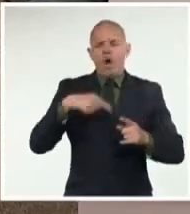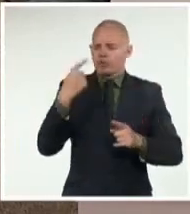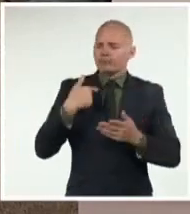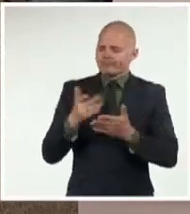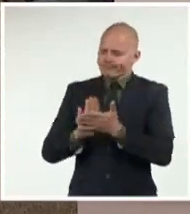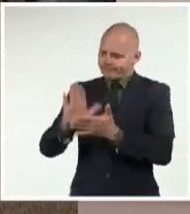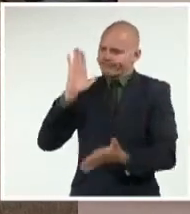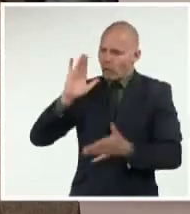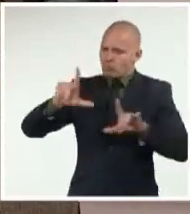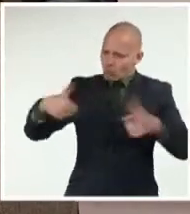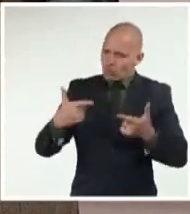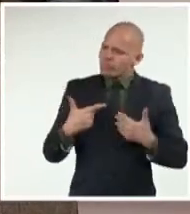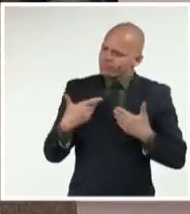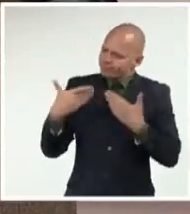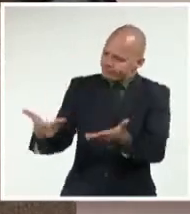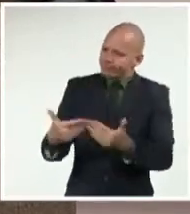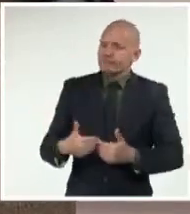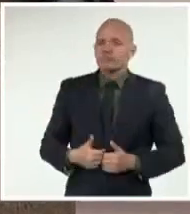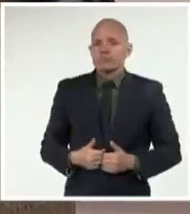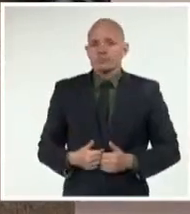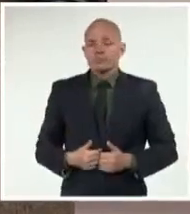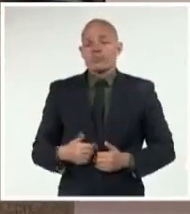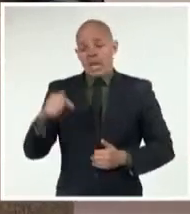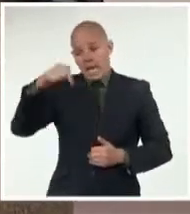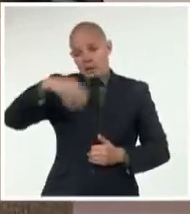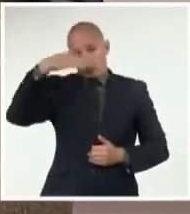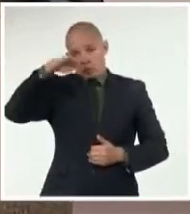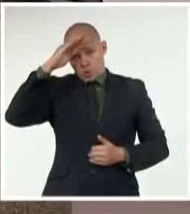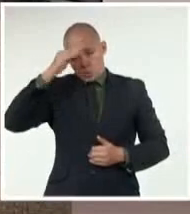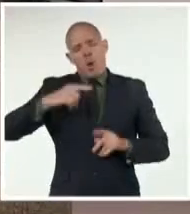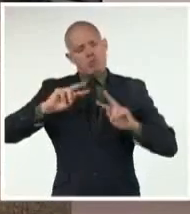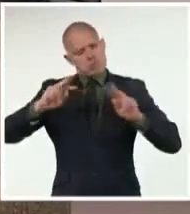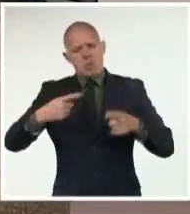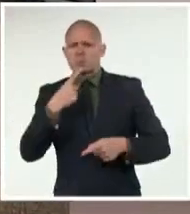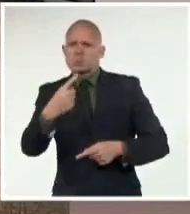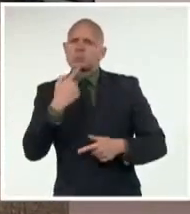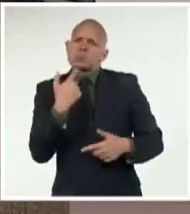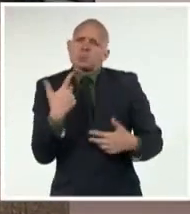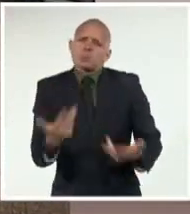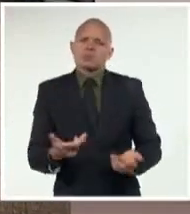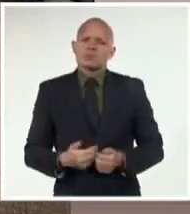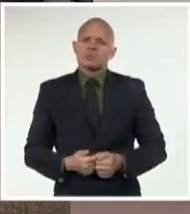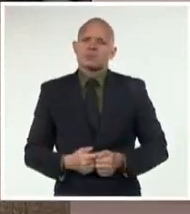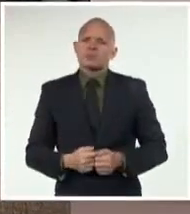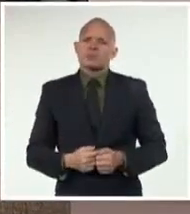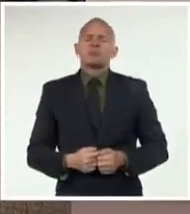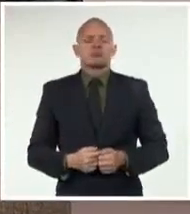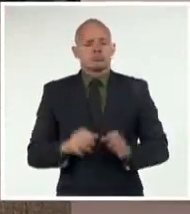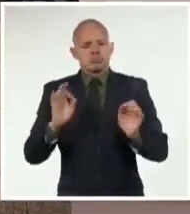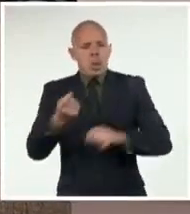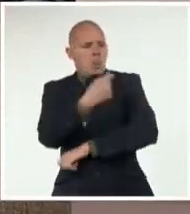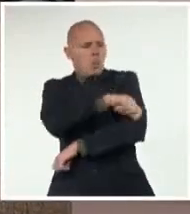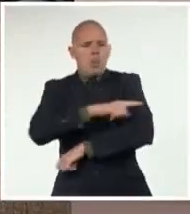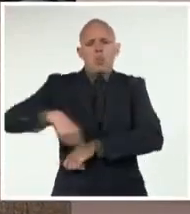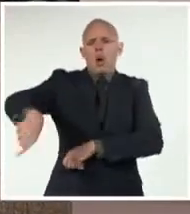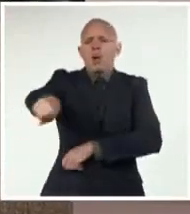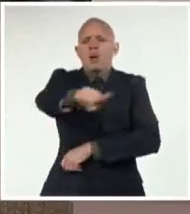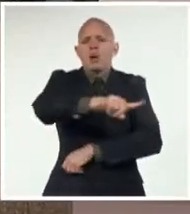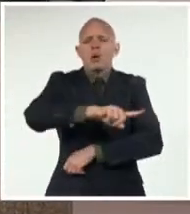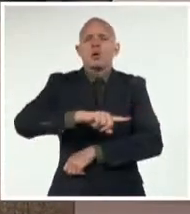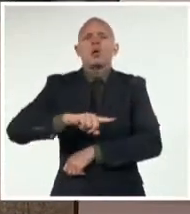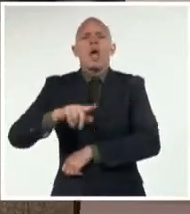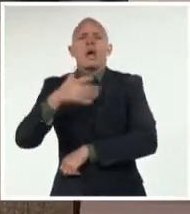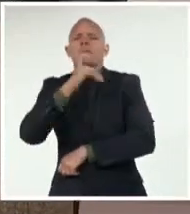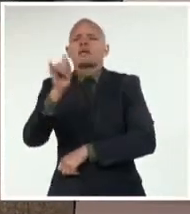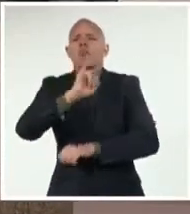fundacionales. Cuba reitera su vocación profundamente humanista y solidaria con los pueblos hermanos que,